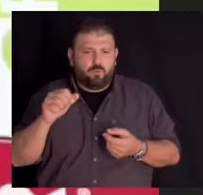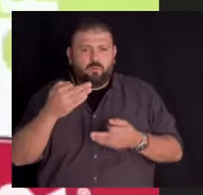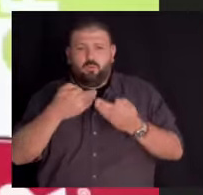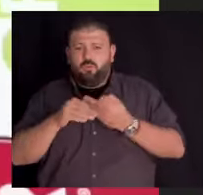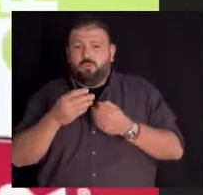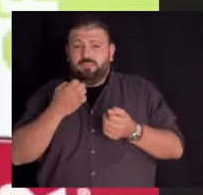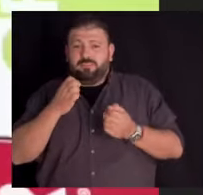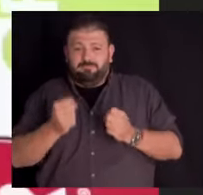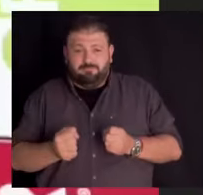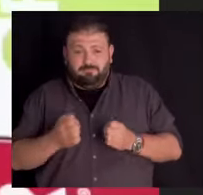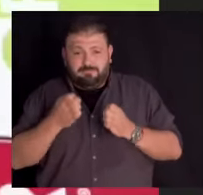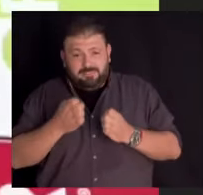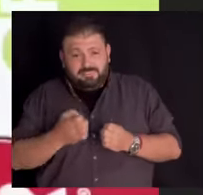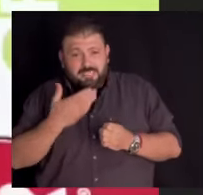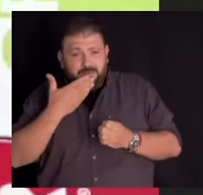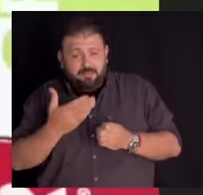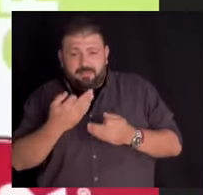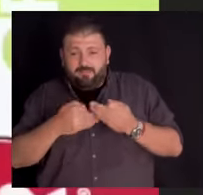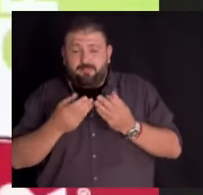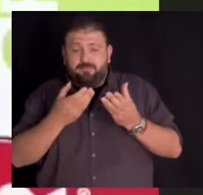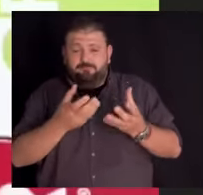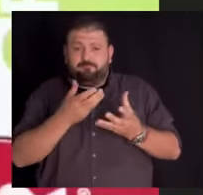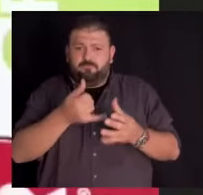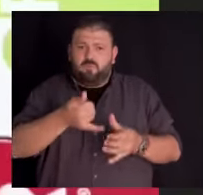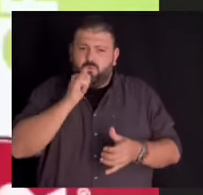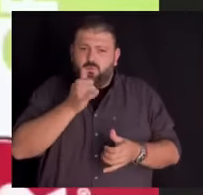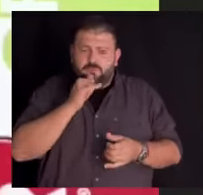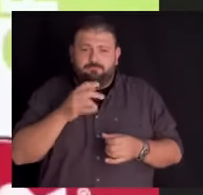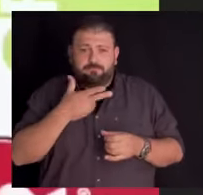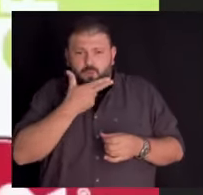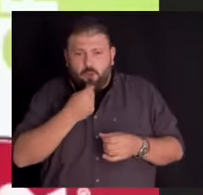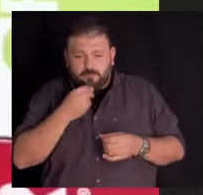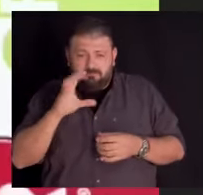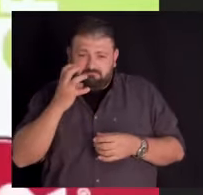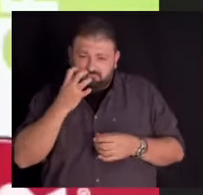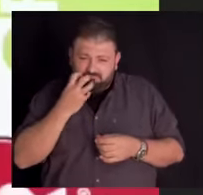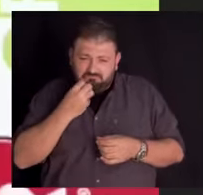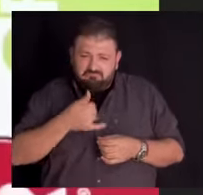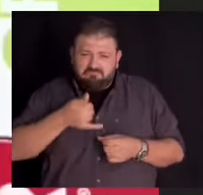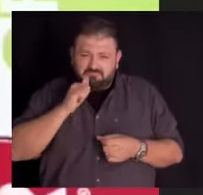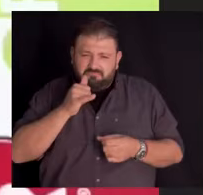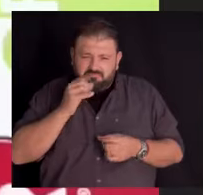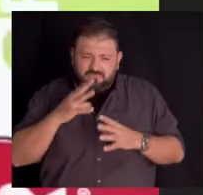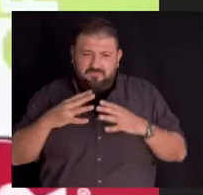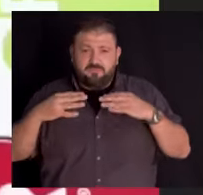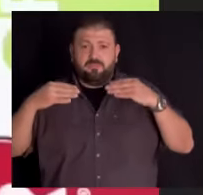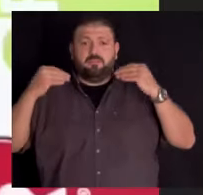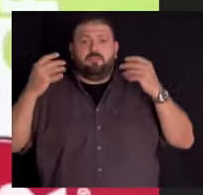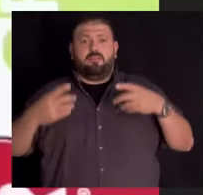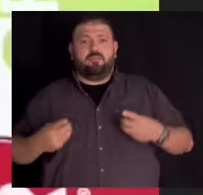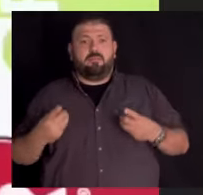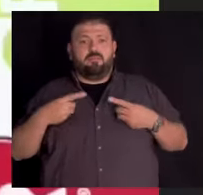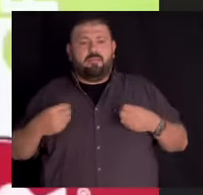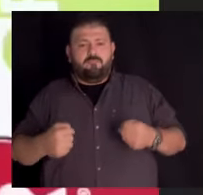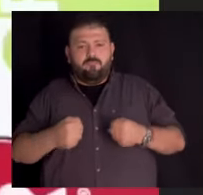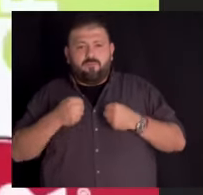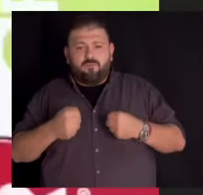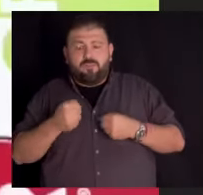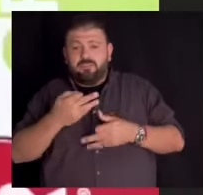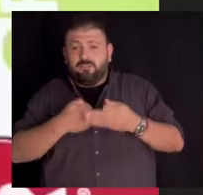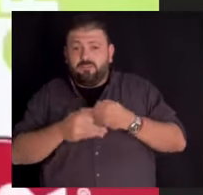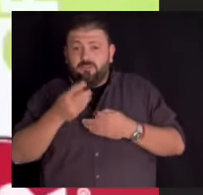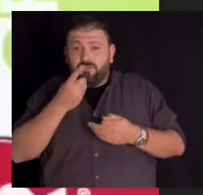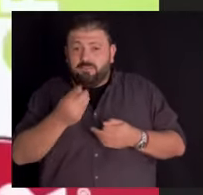que el muchacho siente energía y diga, no, un momento, la vida aquí no se acaba, hay mucho más. Y luego